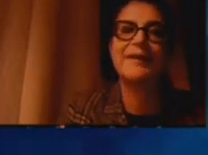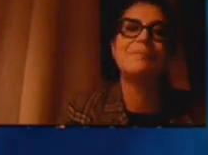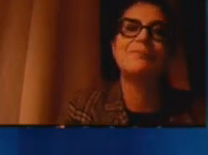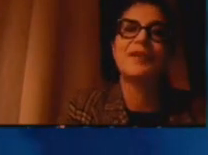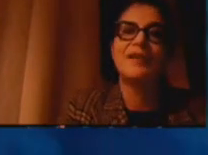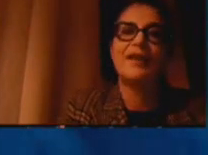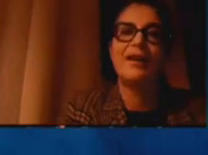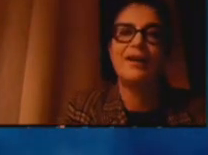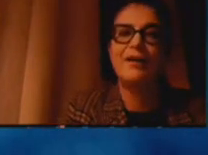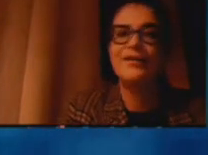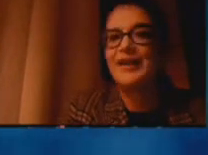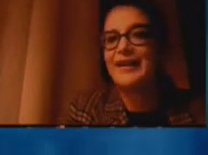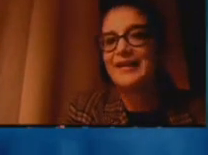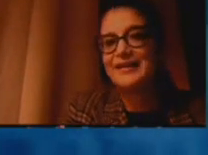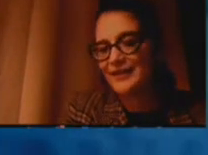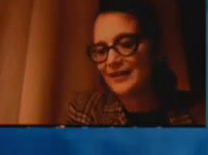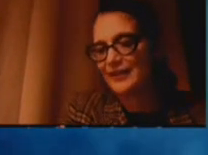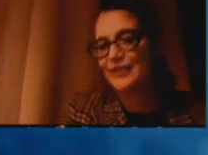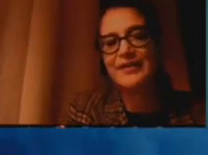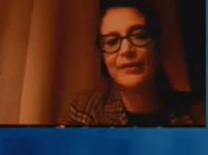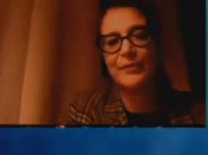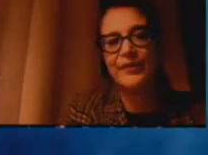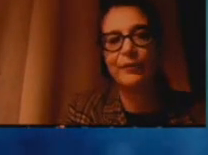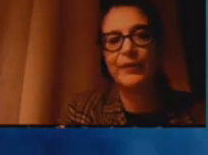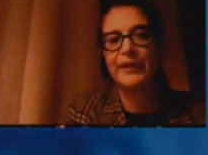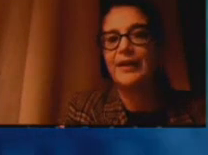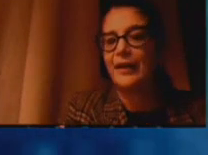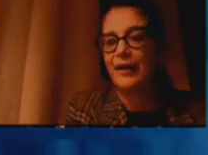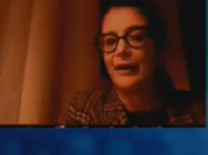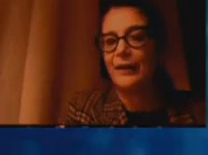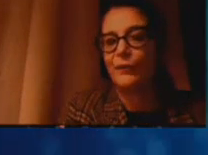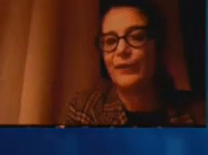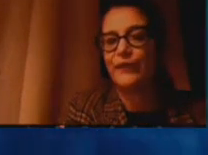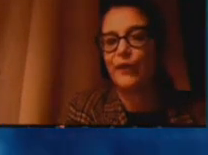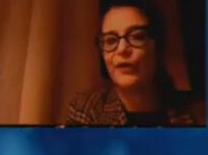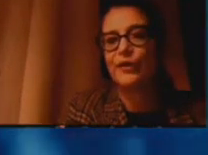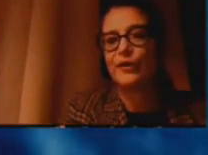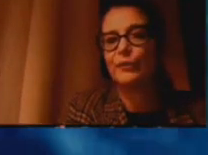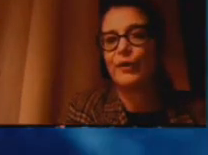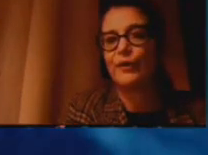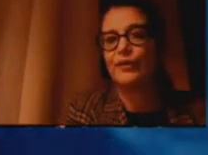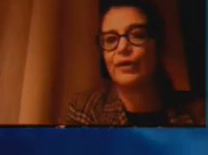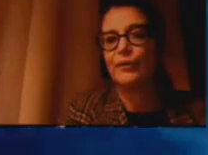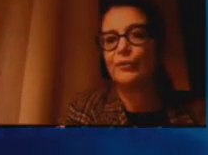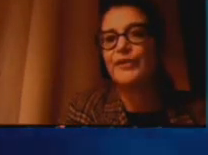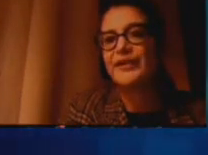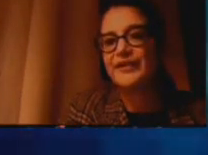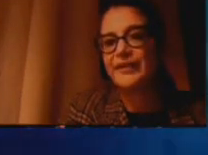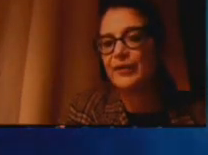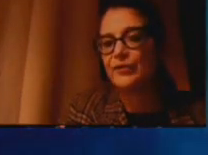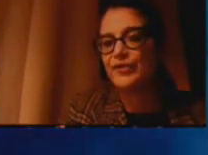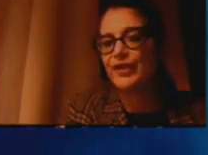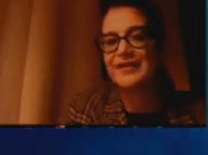que pudiera intervenir y llegar a este sitio donde estaba utilizando Genesis. Es GNSS, es realmente